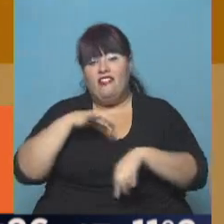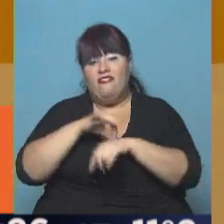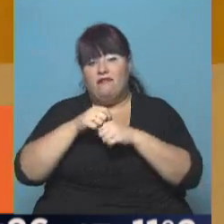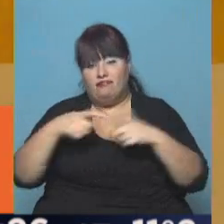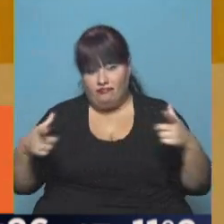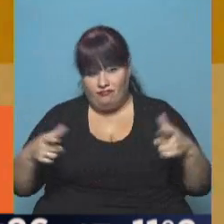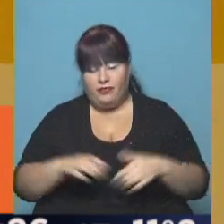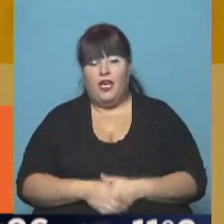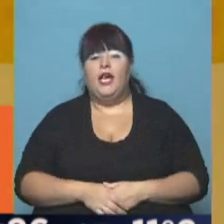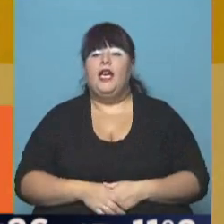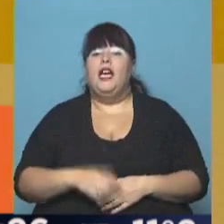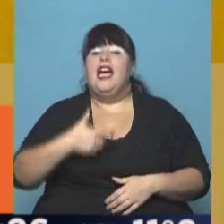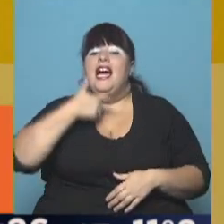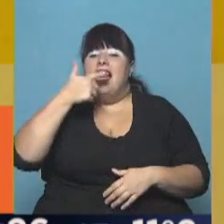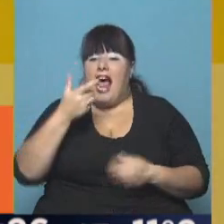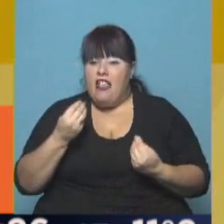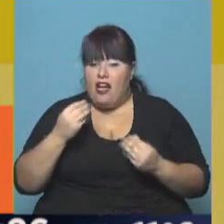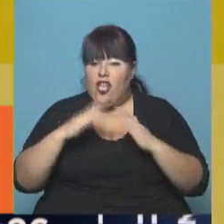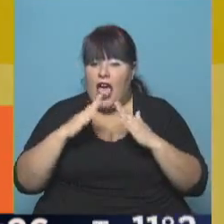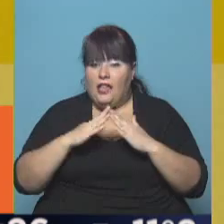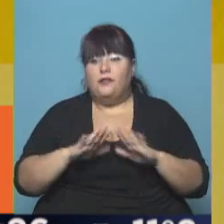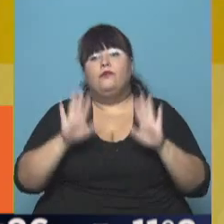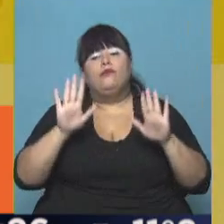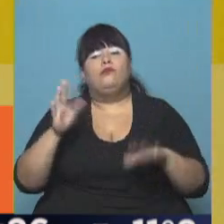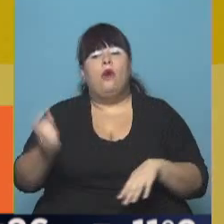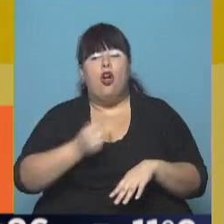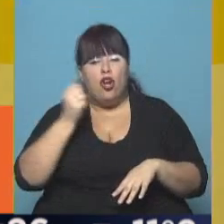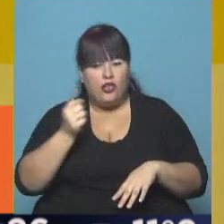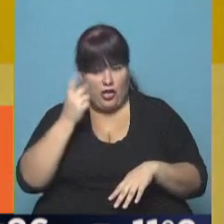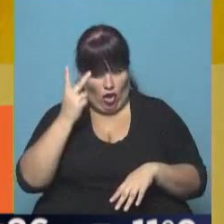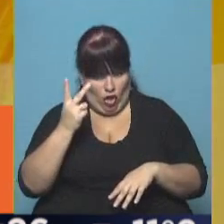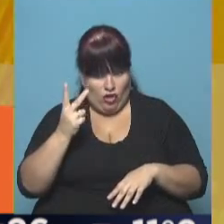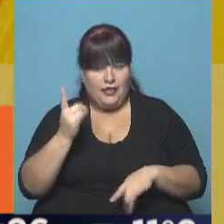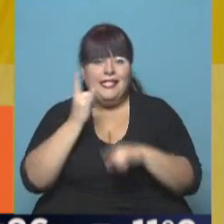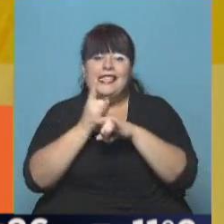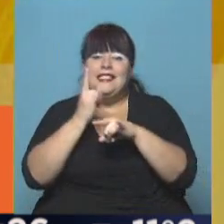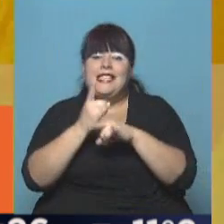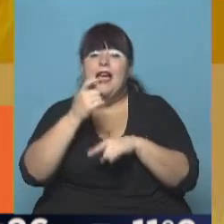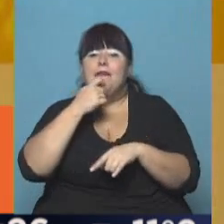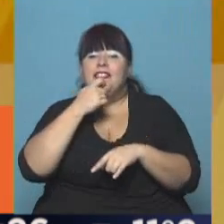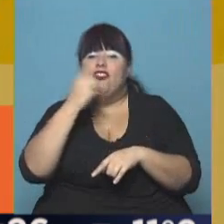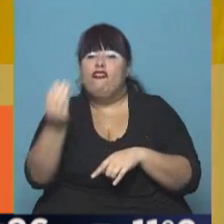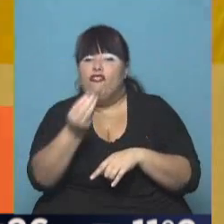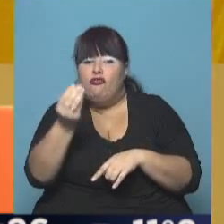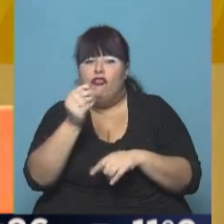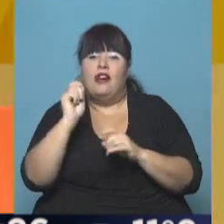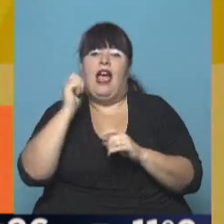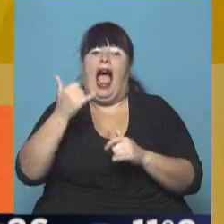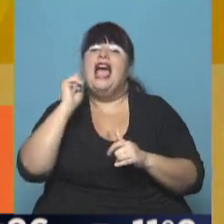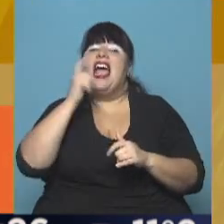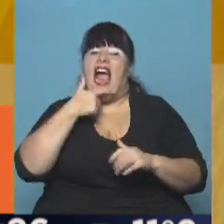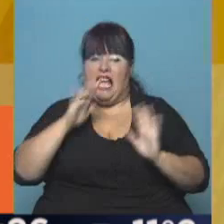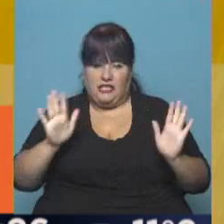enfermamos el thor calefacción muy importante dos cosas siempre que hay llama al consumo de oxígeno